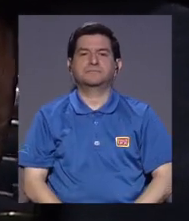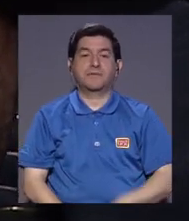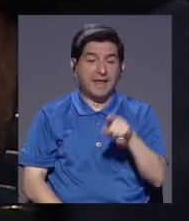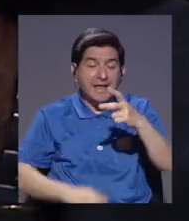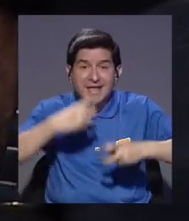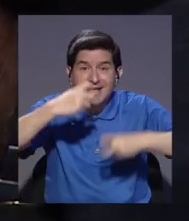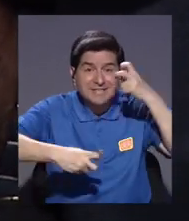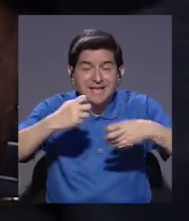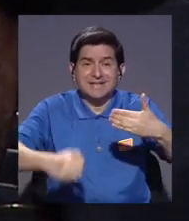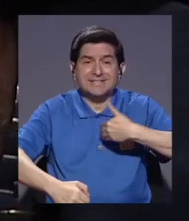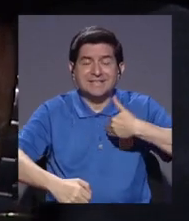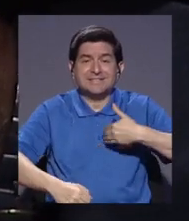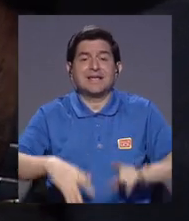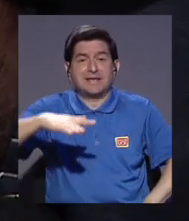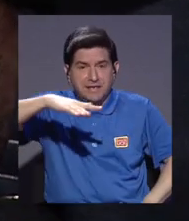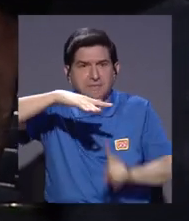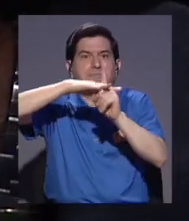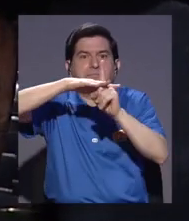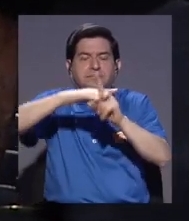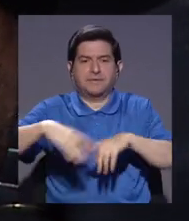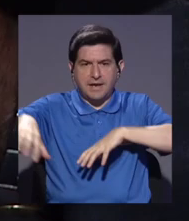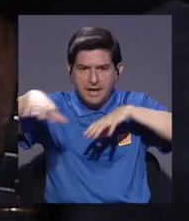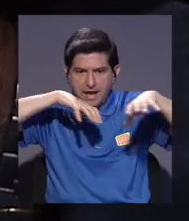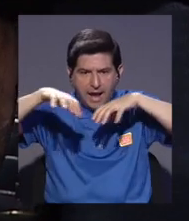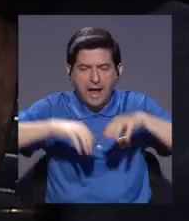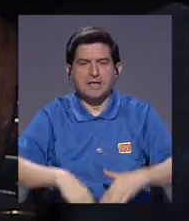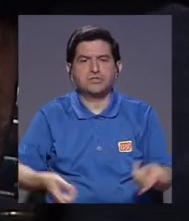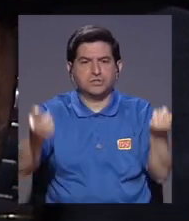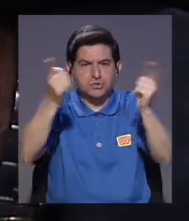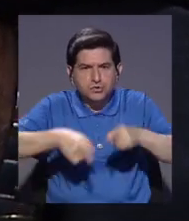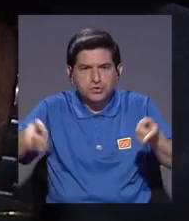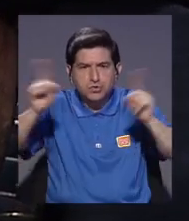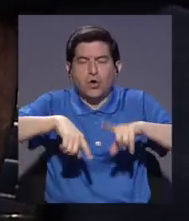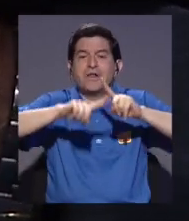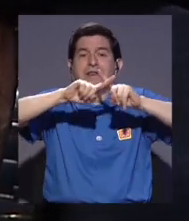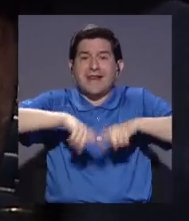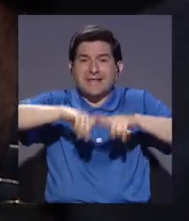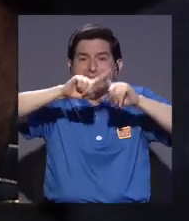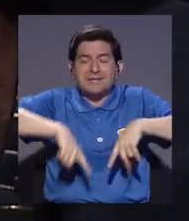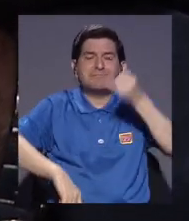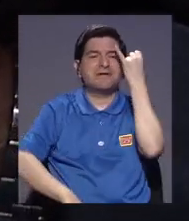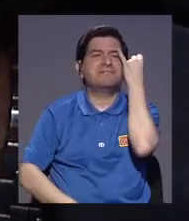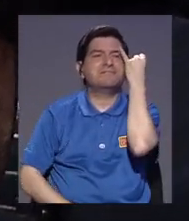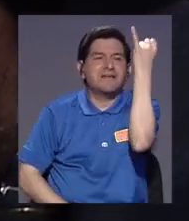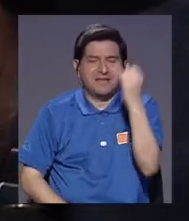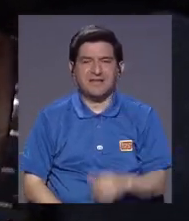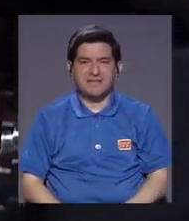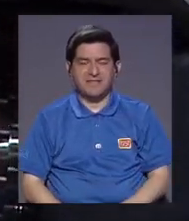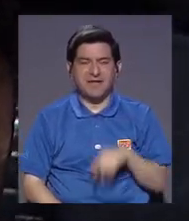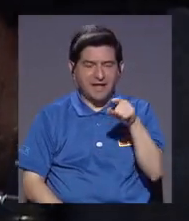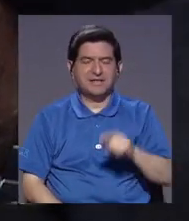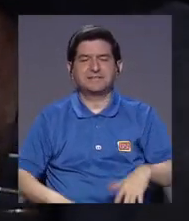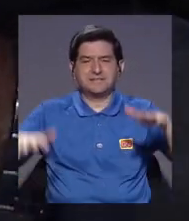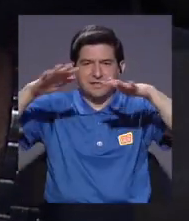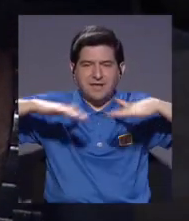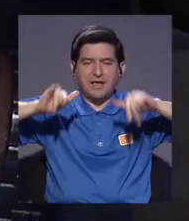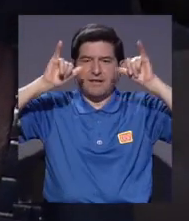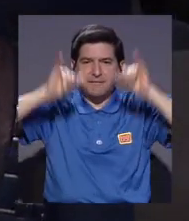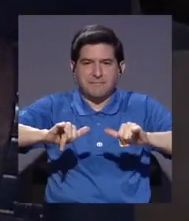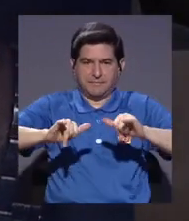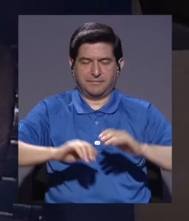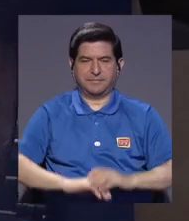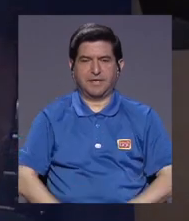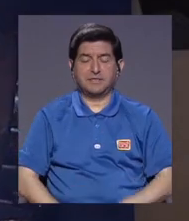cuando esa crisis tiene lugar las acciones que se llevan a cabo dependen de las ideas que flotan en el